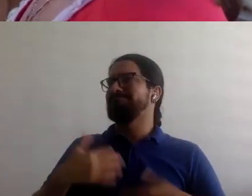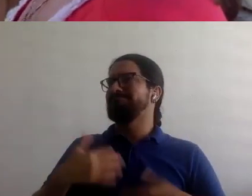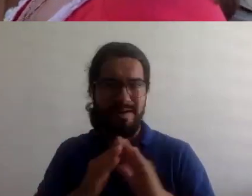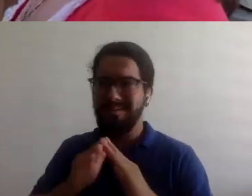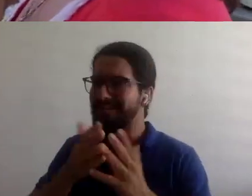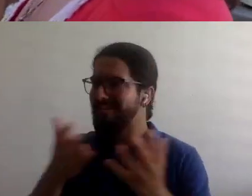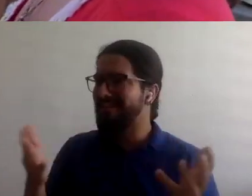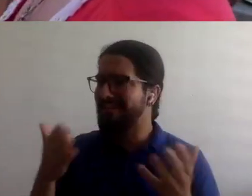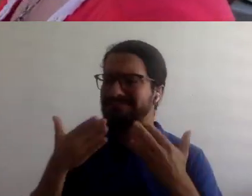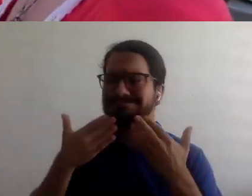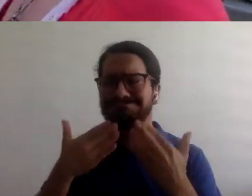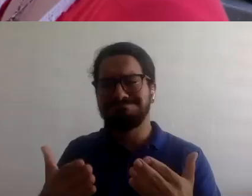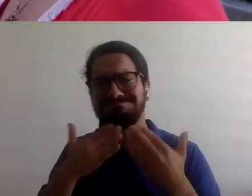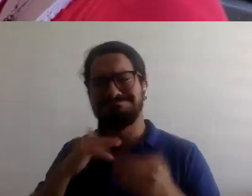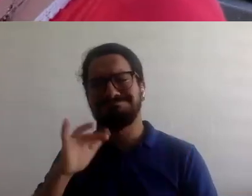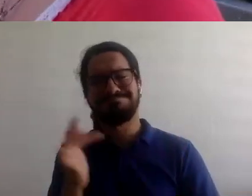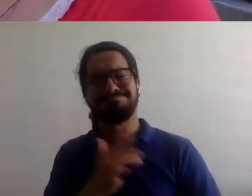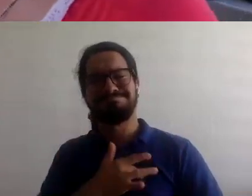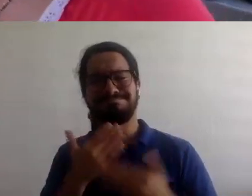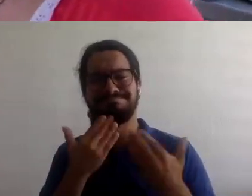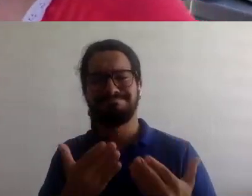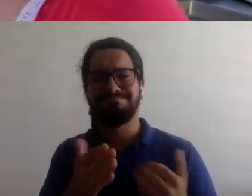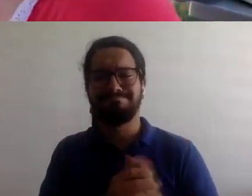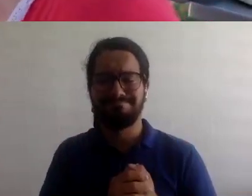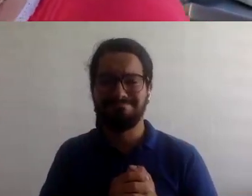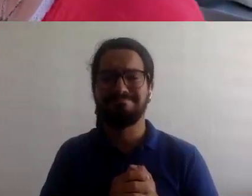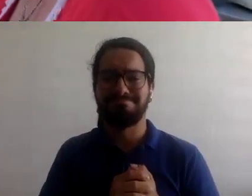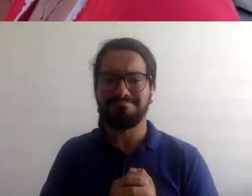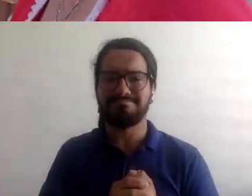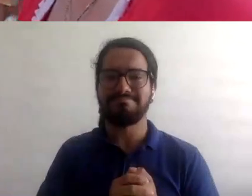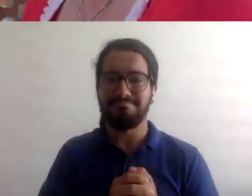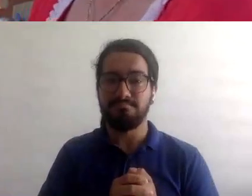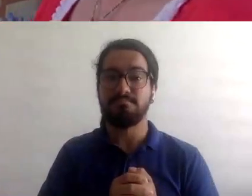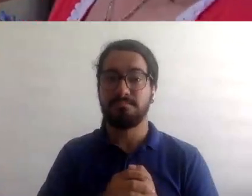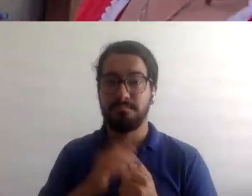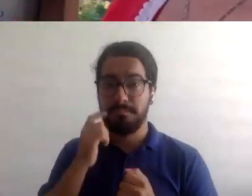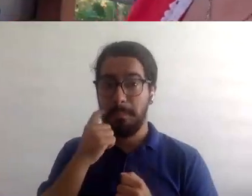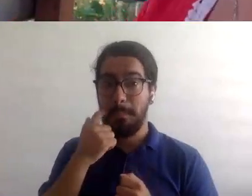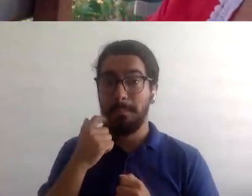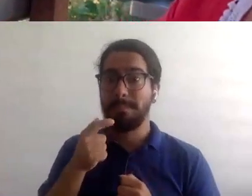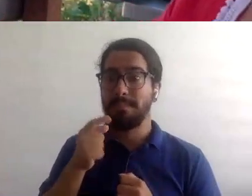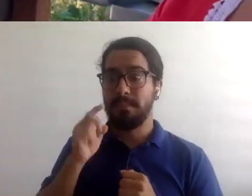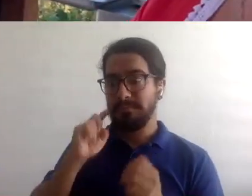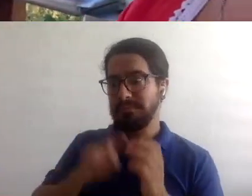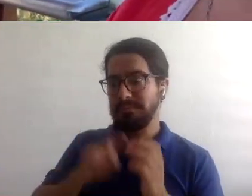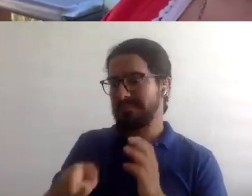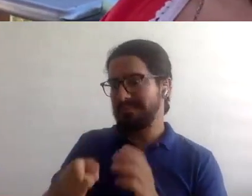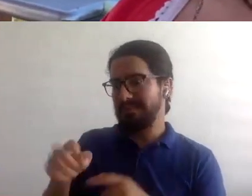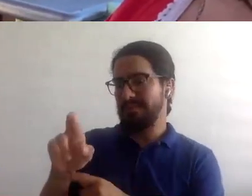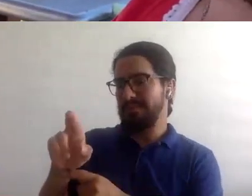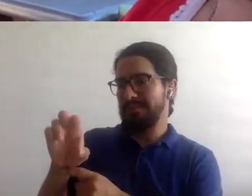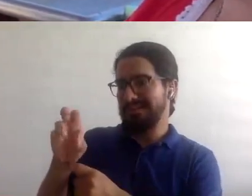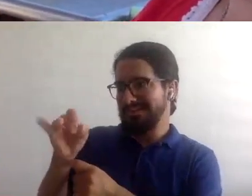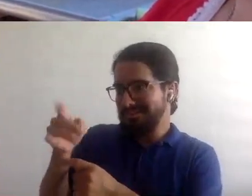comunidad. Y como recipiente de tan bonita receta. Muchas gracias, caballeros.